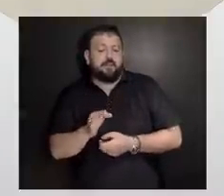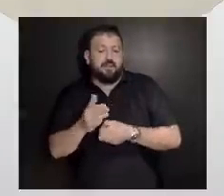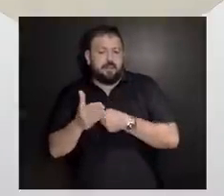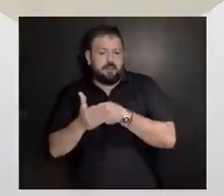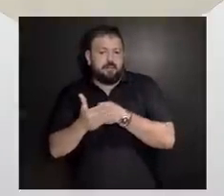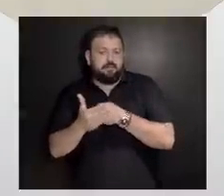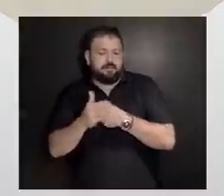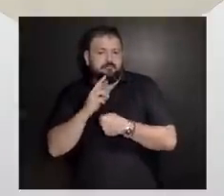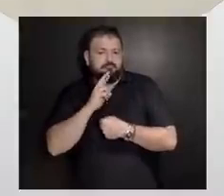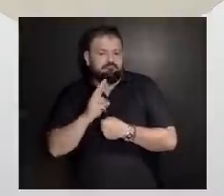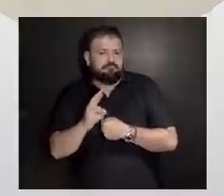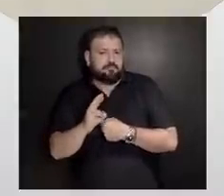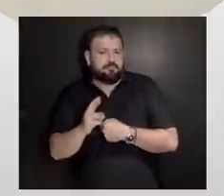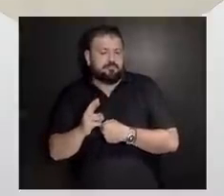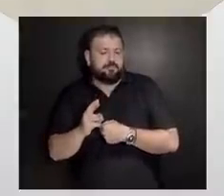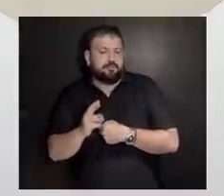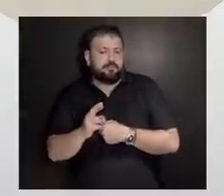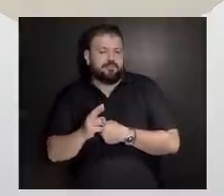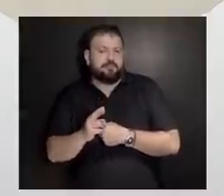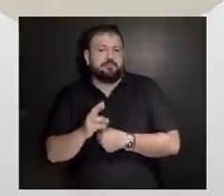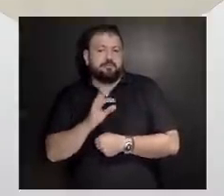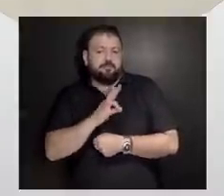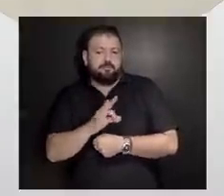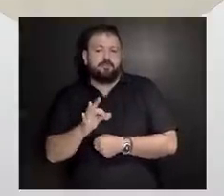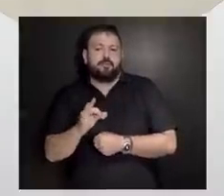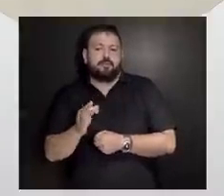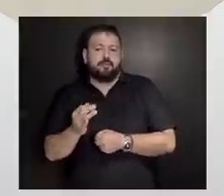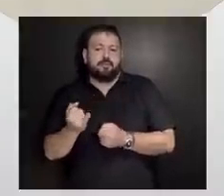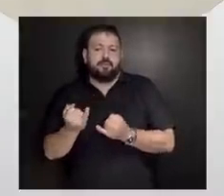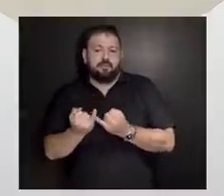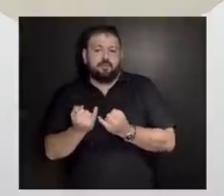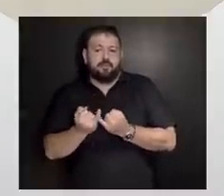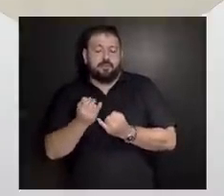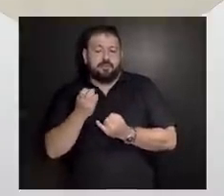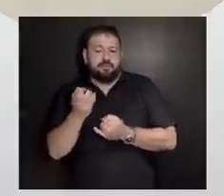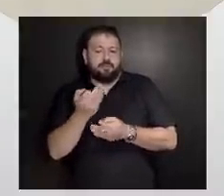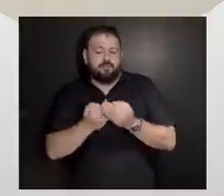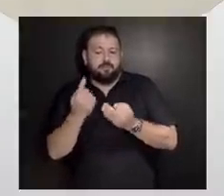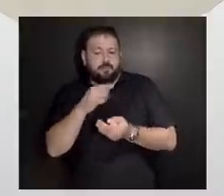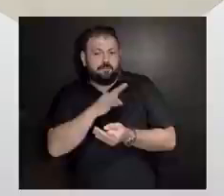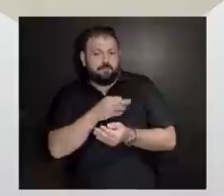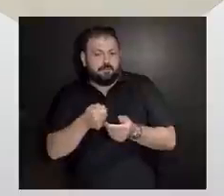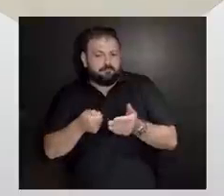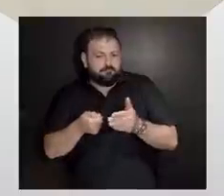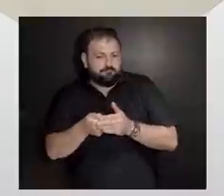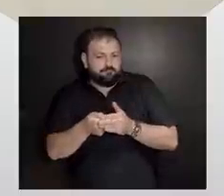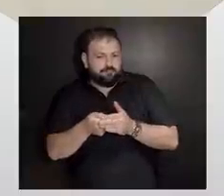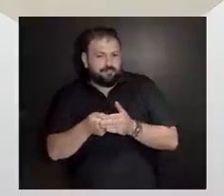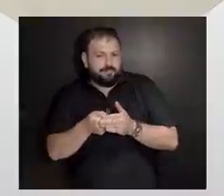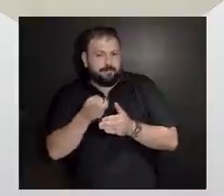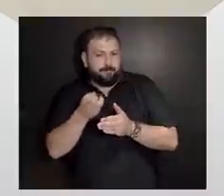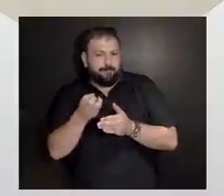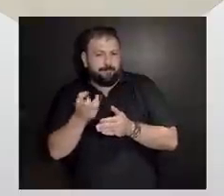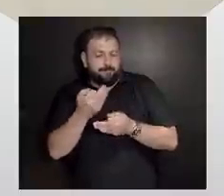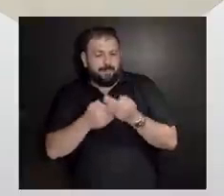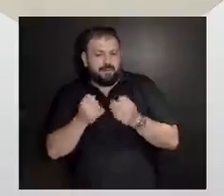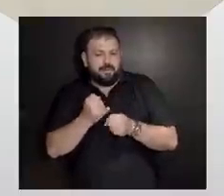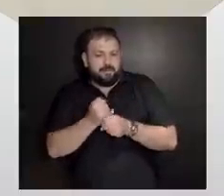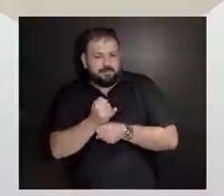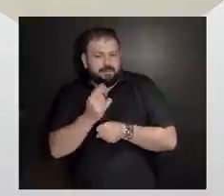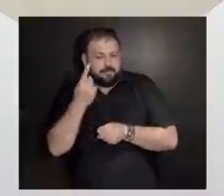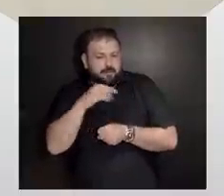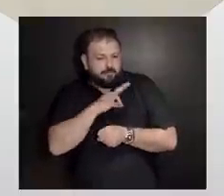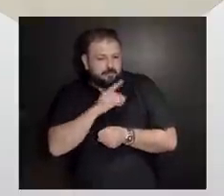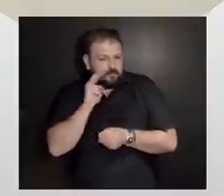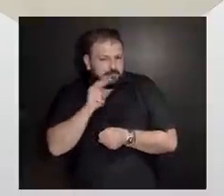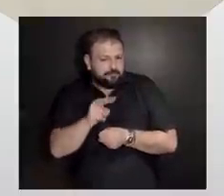una respuesta, ¿no? Para a lo mejor tomar una como medida, una toma de decisiones para tratar